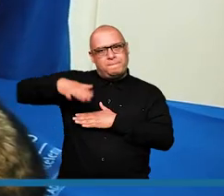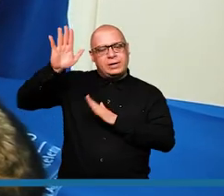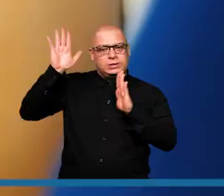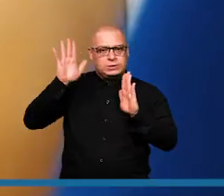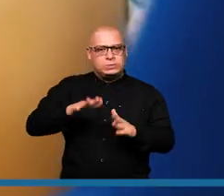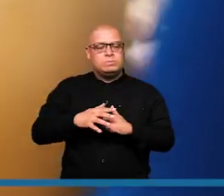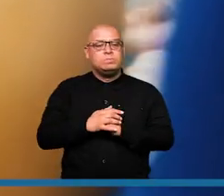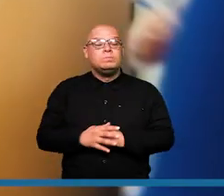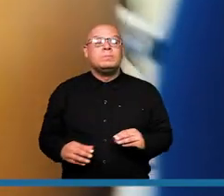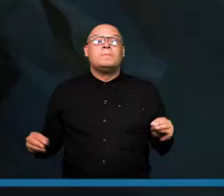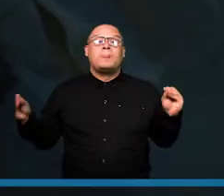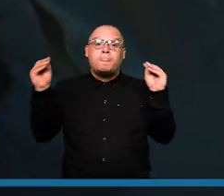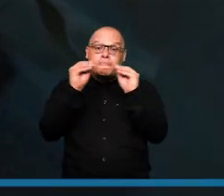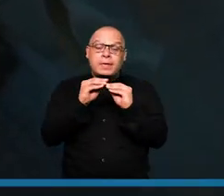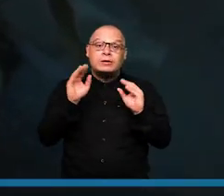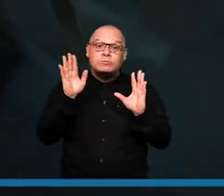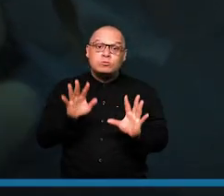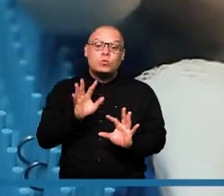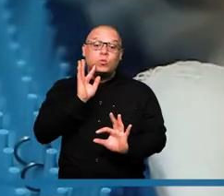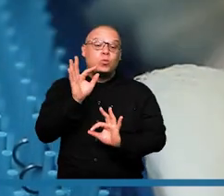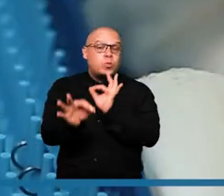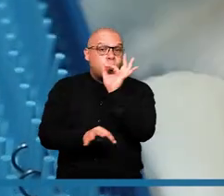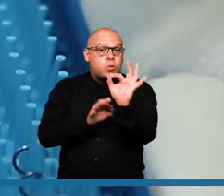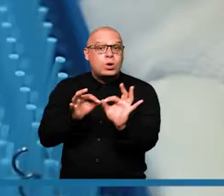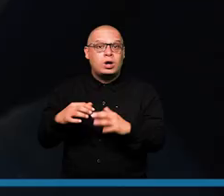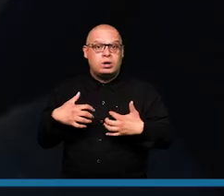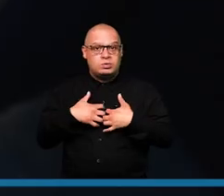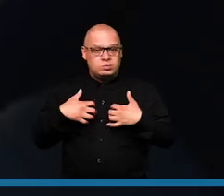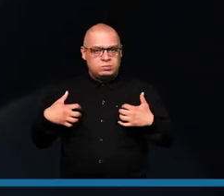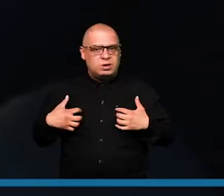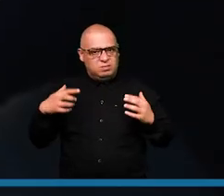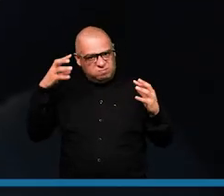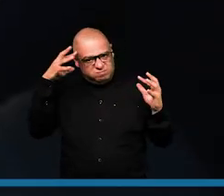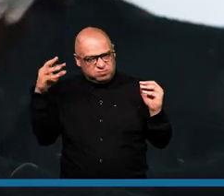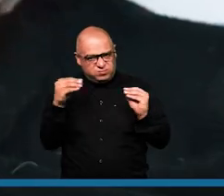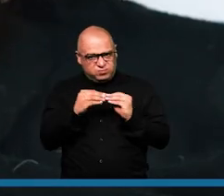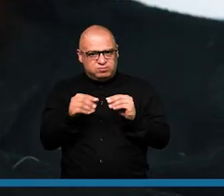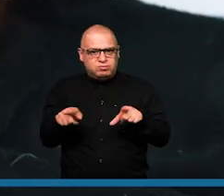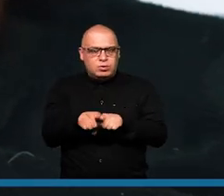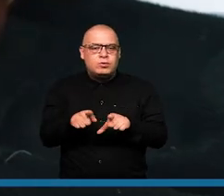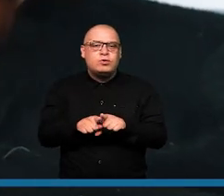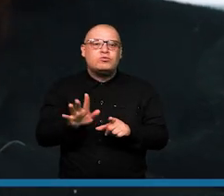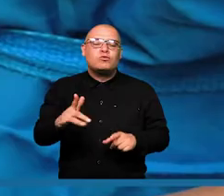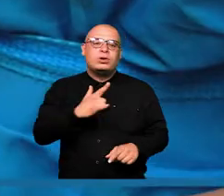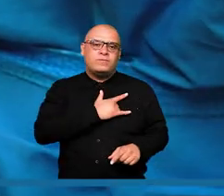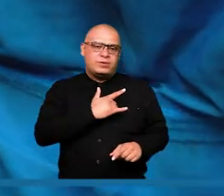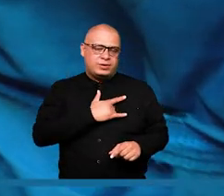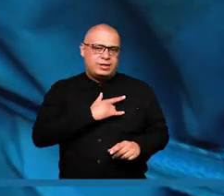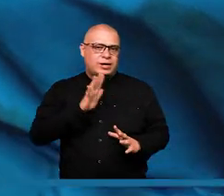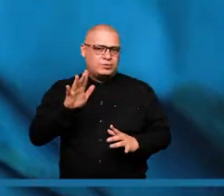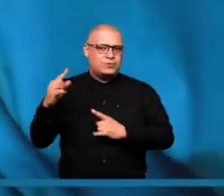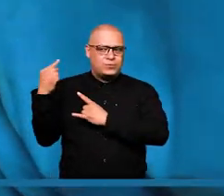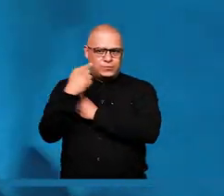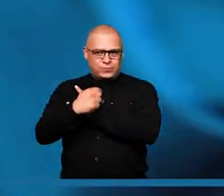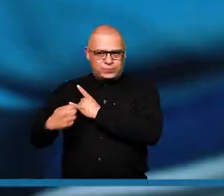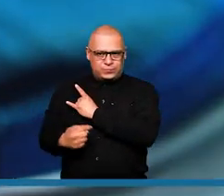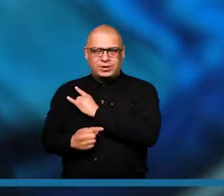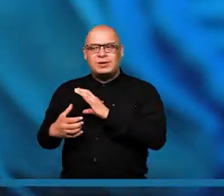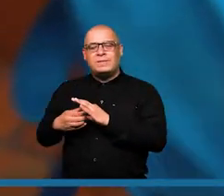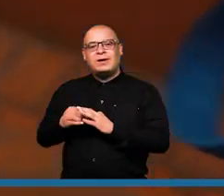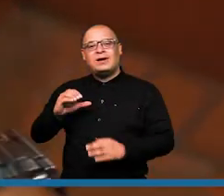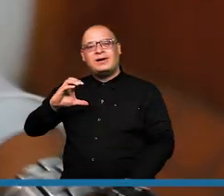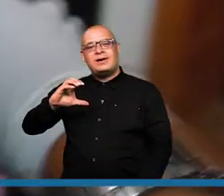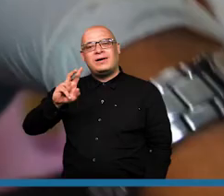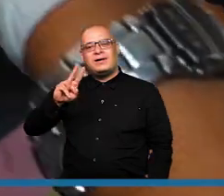sus ejercicios, ese trabajo articulado que se hace en operación con la Universidad CES en nuestro Centro de Atención y Valoración de